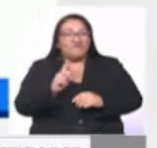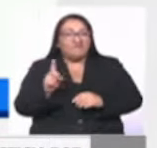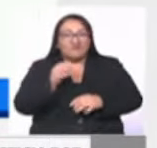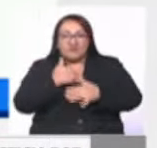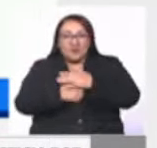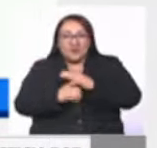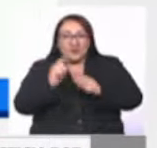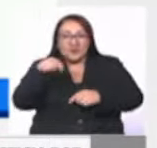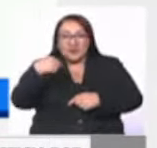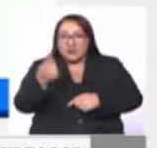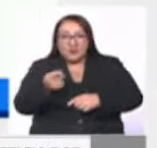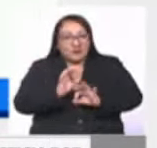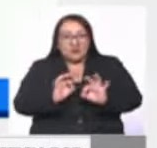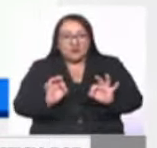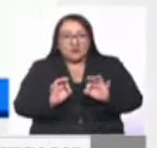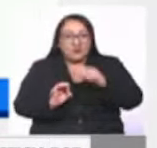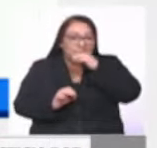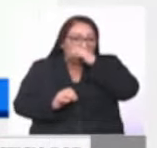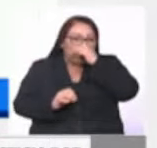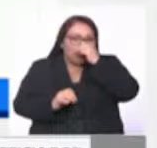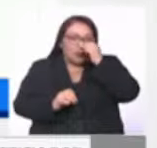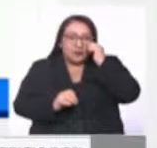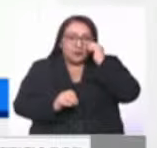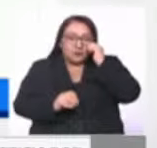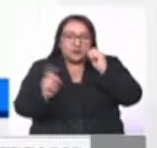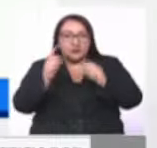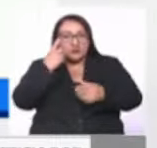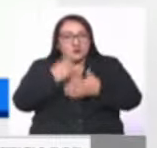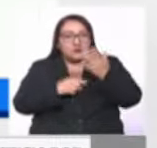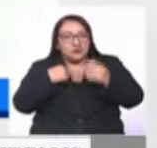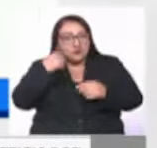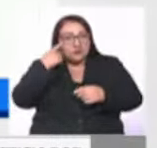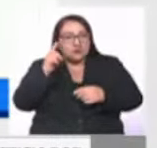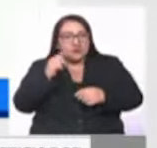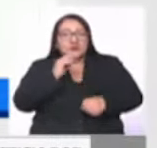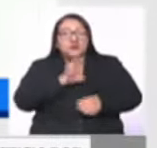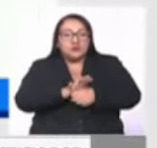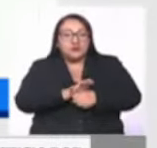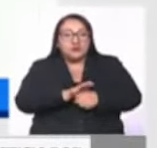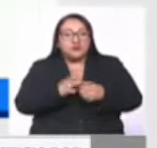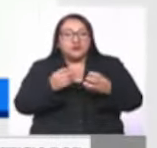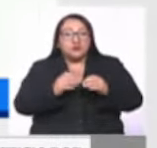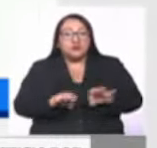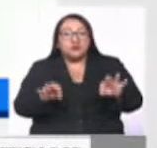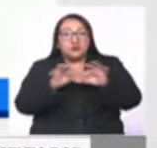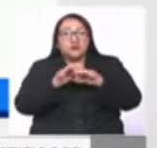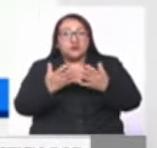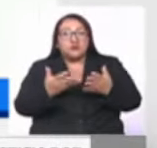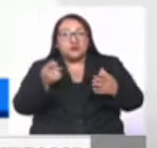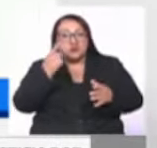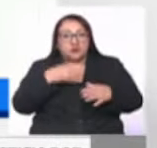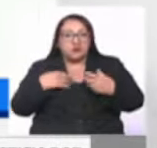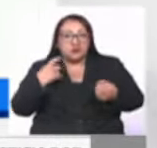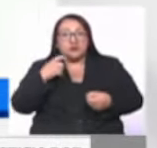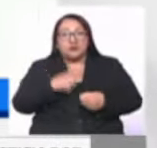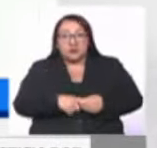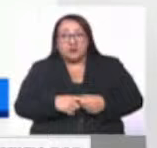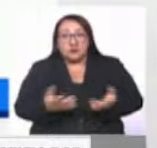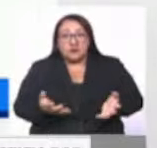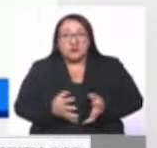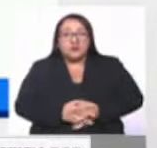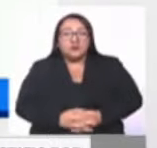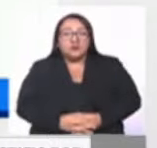los siguientes 8 meses sino considerando que usted cumple el requisito para postular que